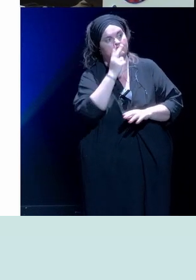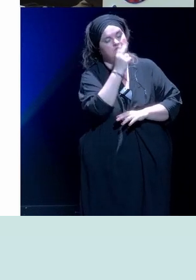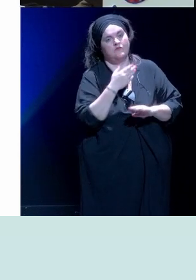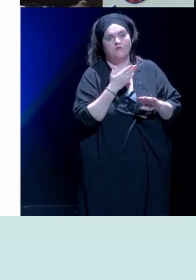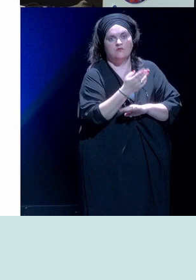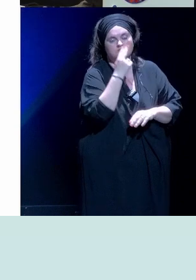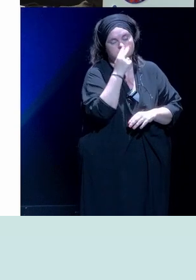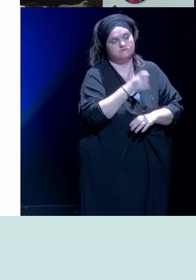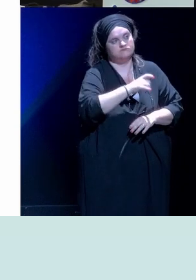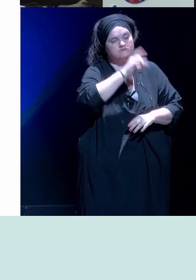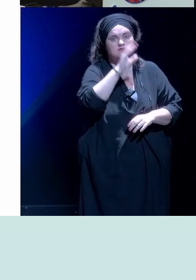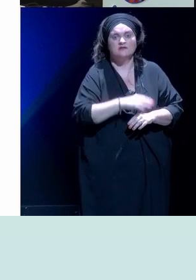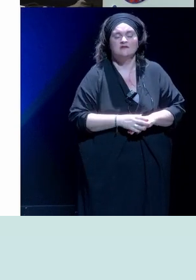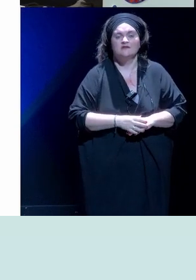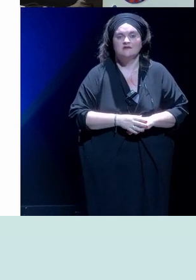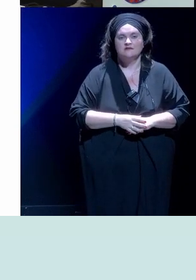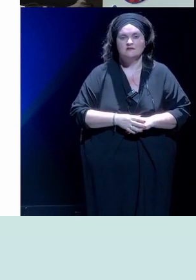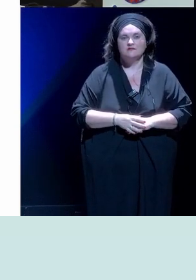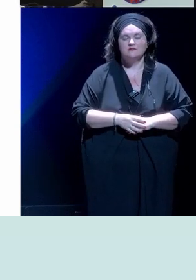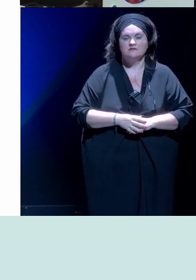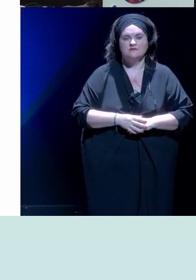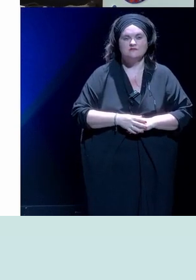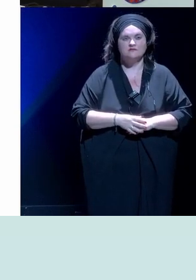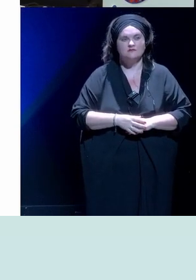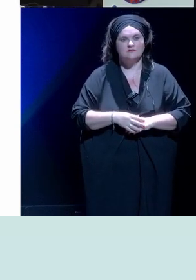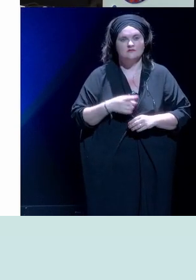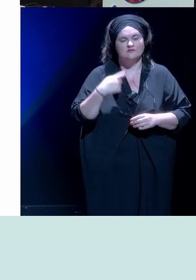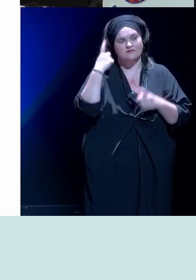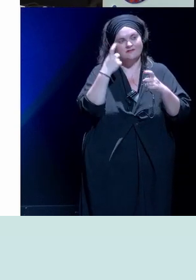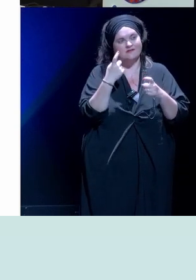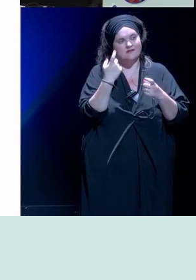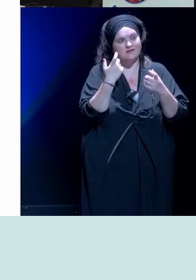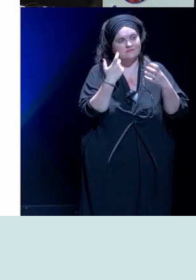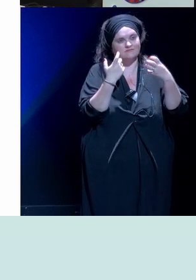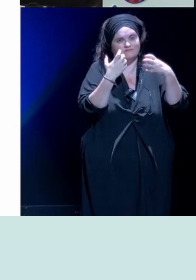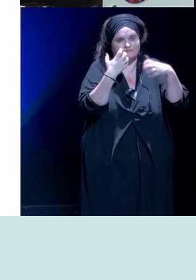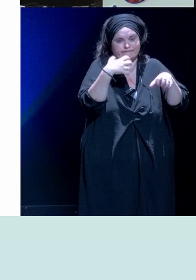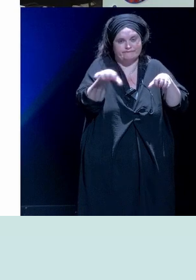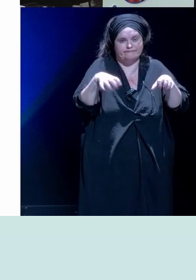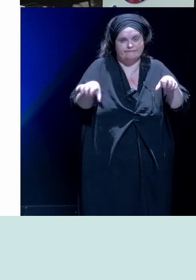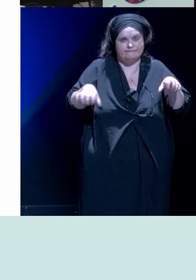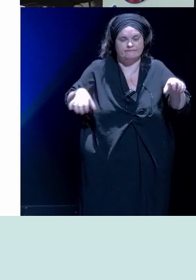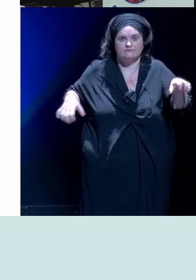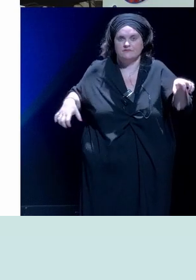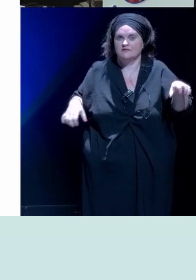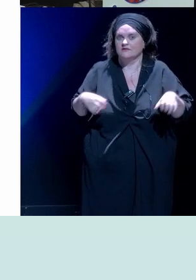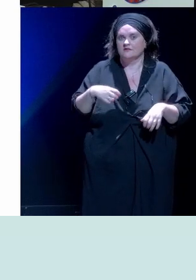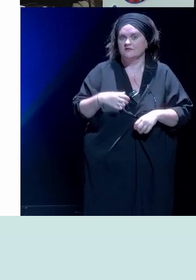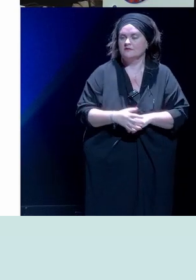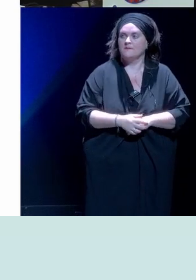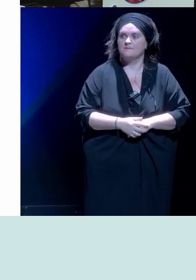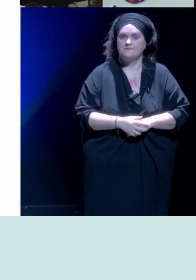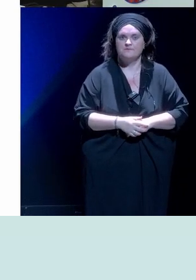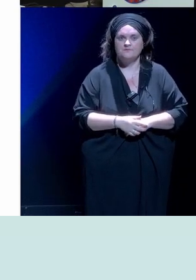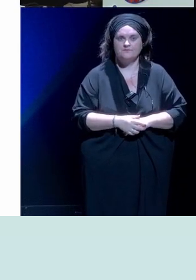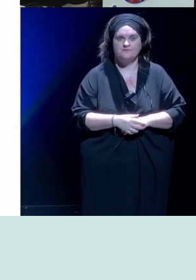parecen geniales y que he intentado descomponer, porque vemos que esta representación